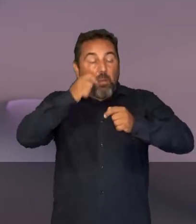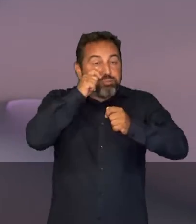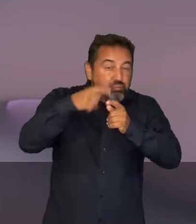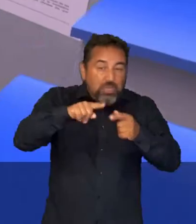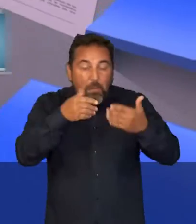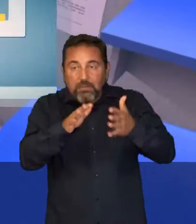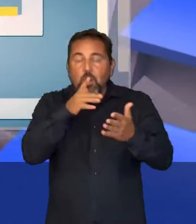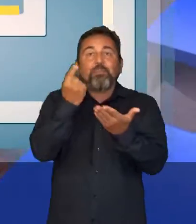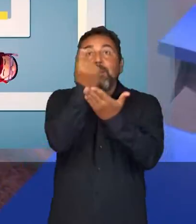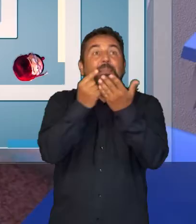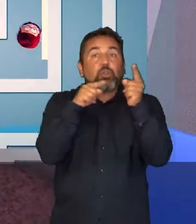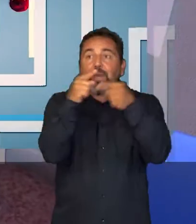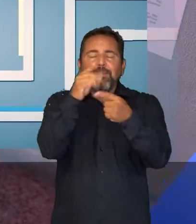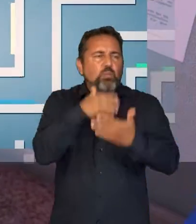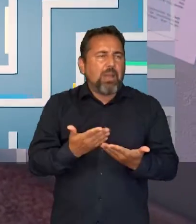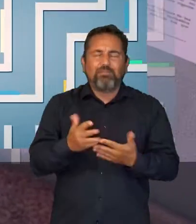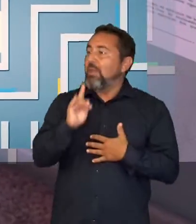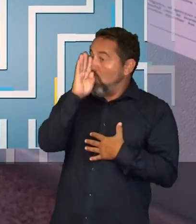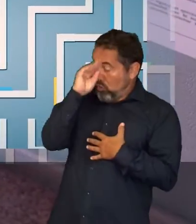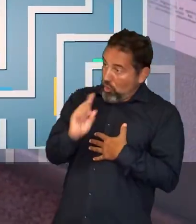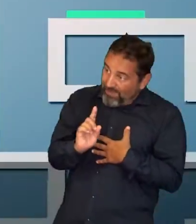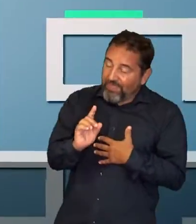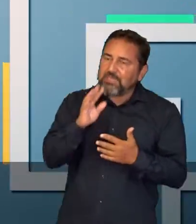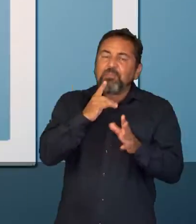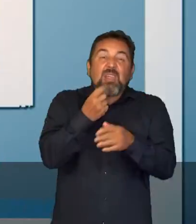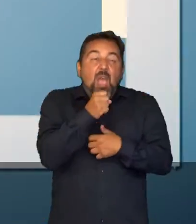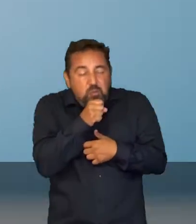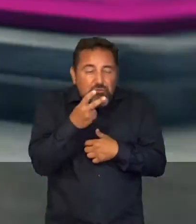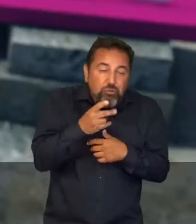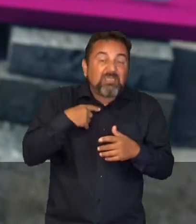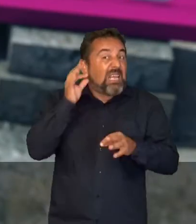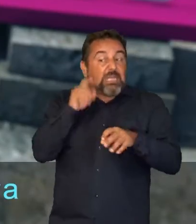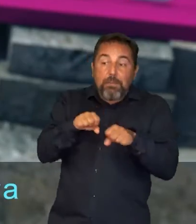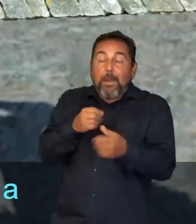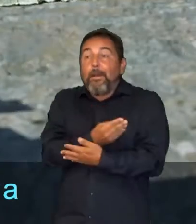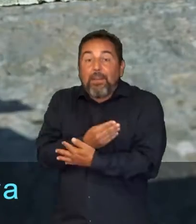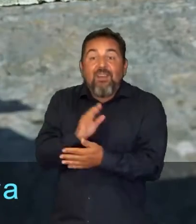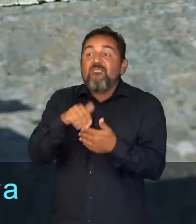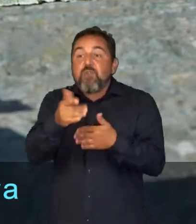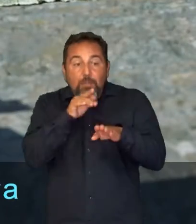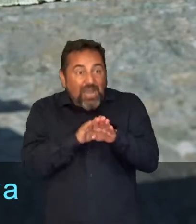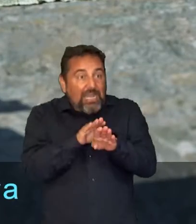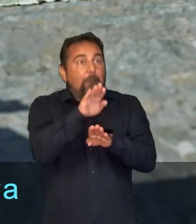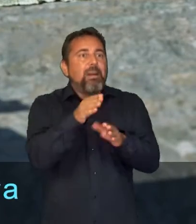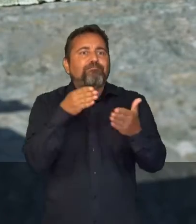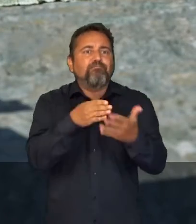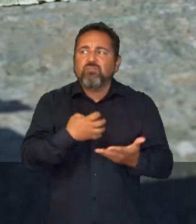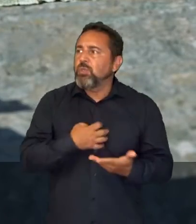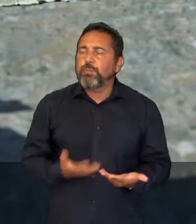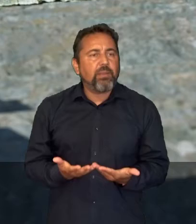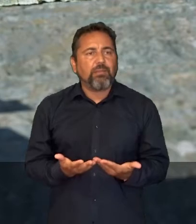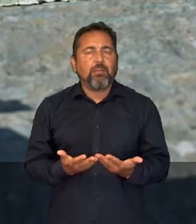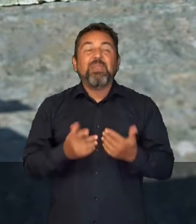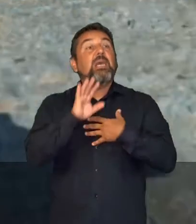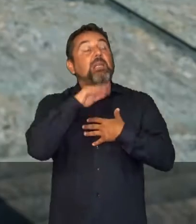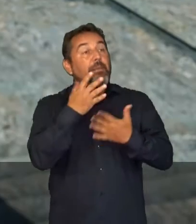Dani, que se nos pierde en el museo por no haber pictogramas. No te olvides de la pareja de abuelitos y la chica con el bebé que se quedaron fuera por no haber rampas de